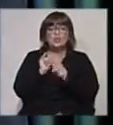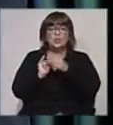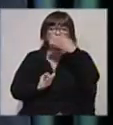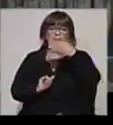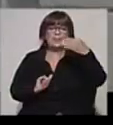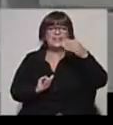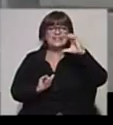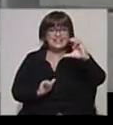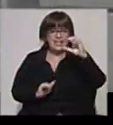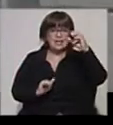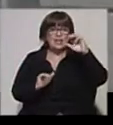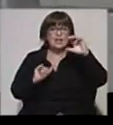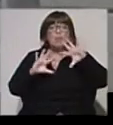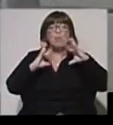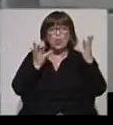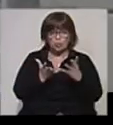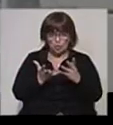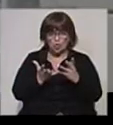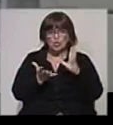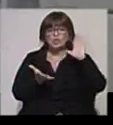Mundo es el servicio en español de la BBC.